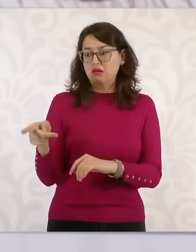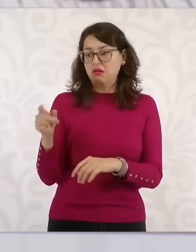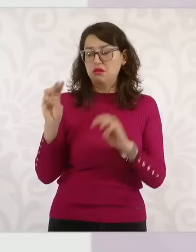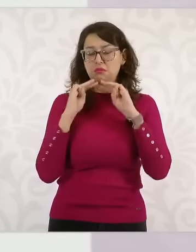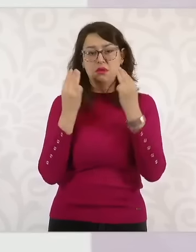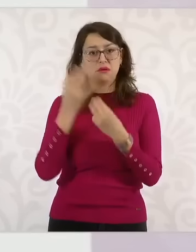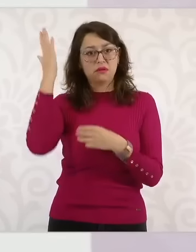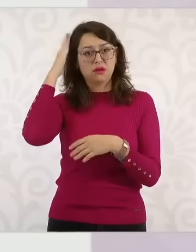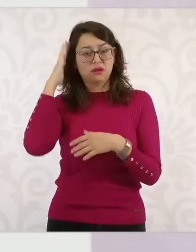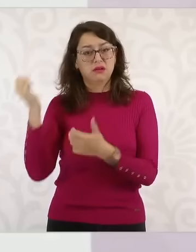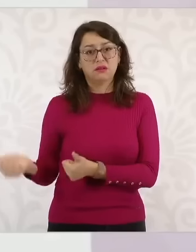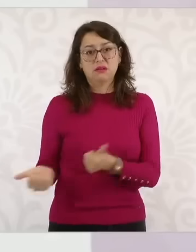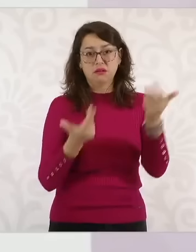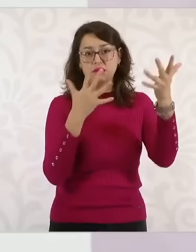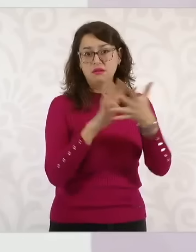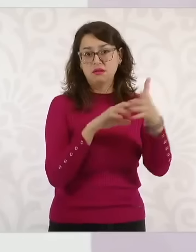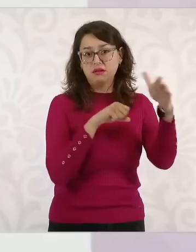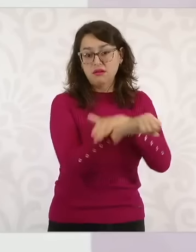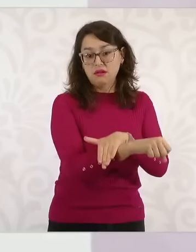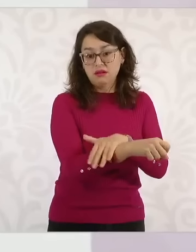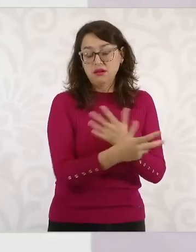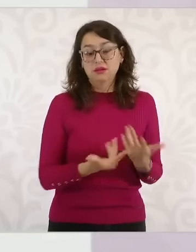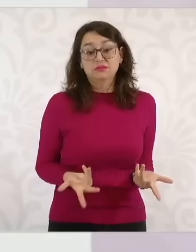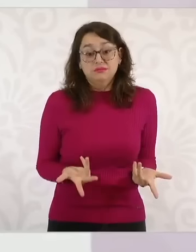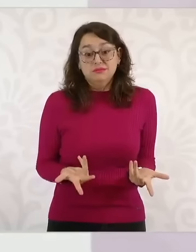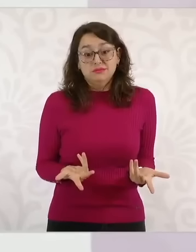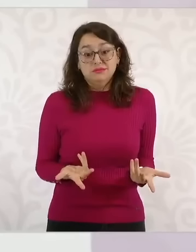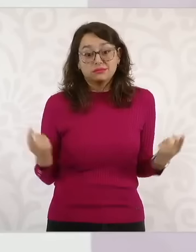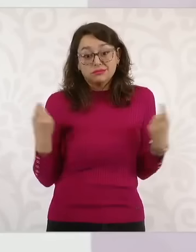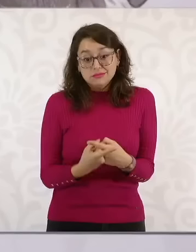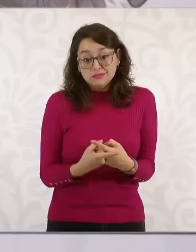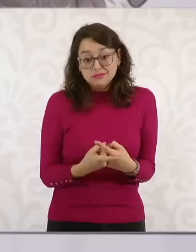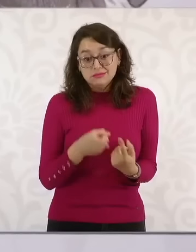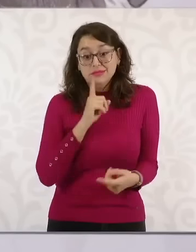Así como, bueno, se cae por sí solo, ¿no?